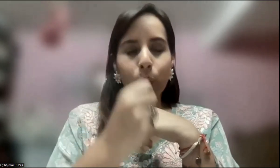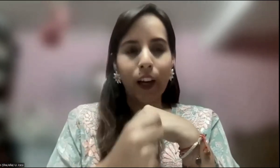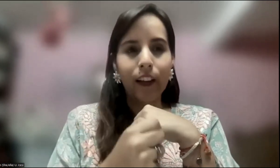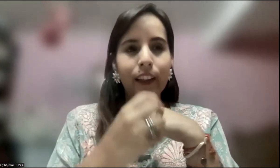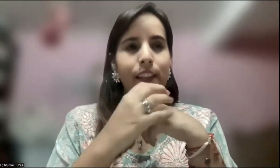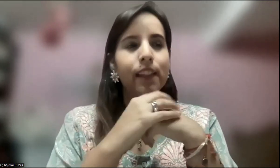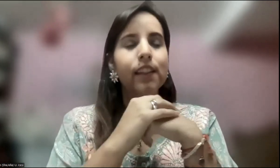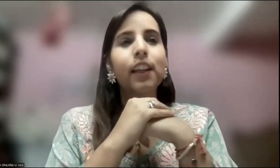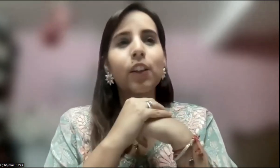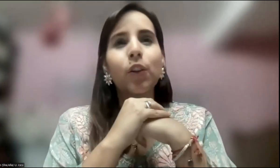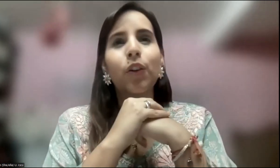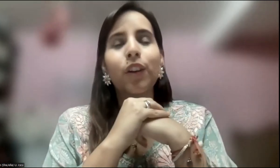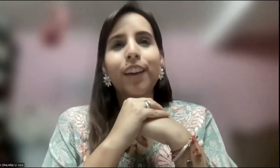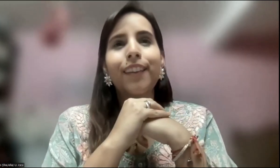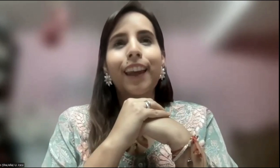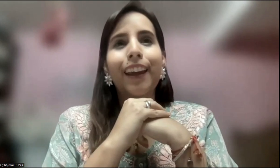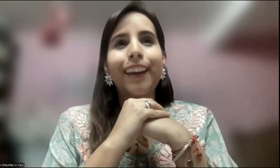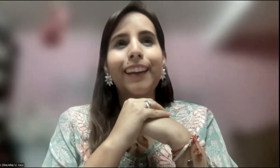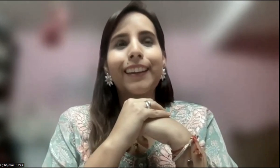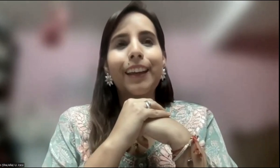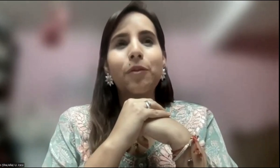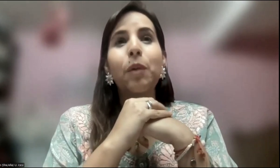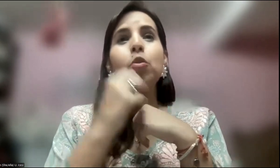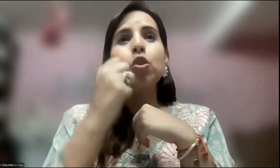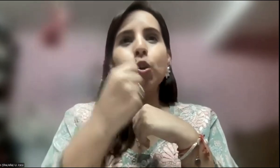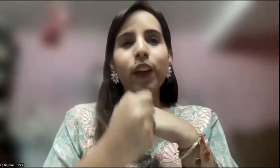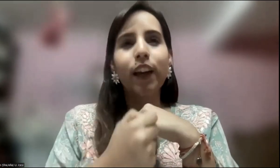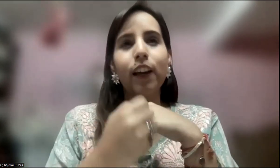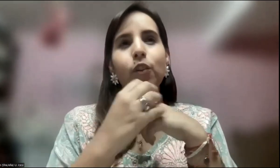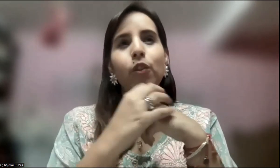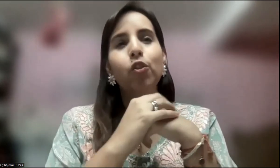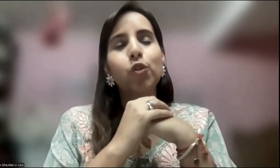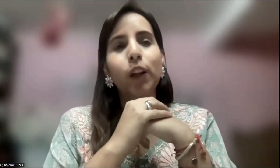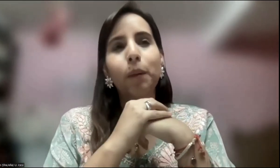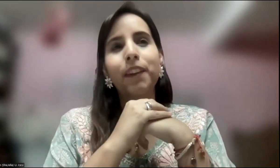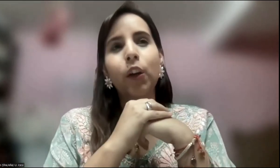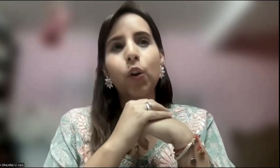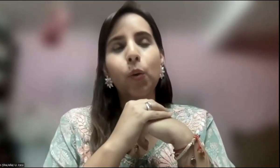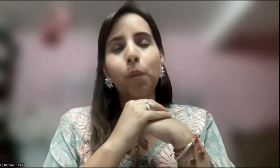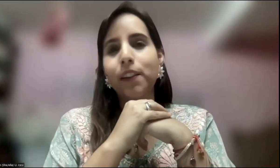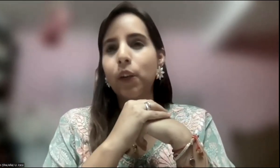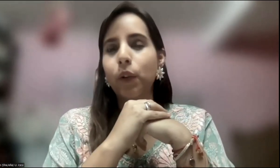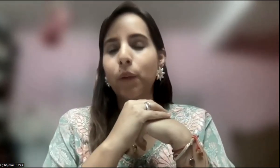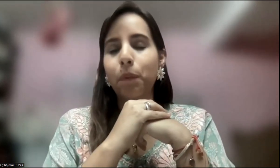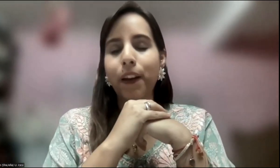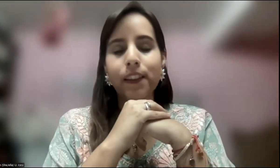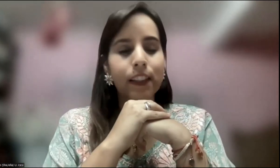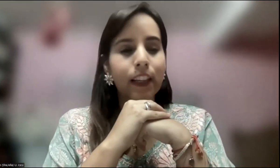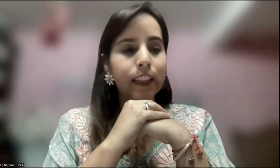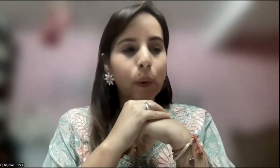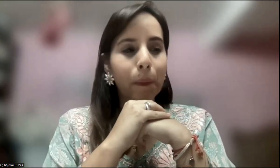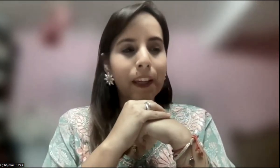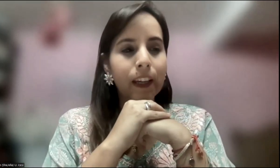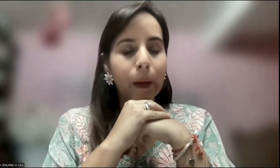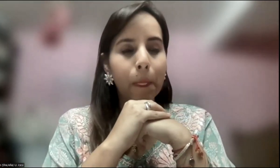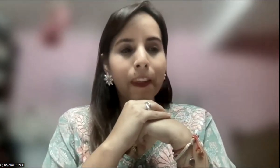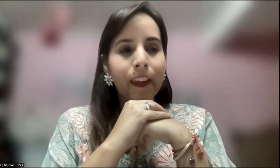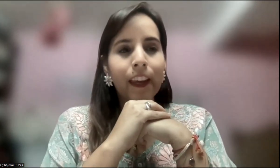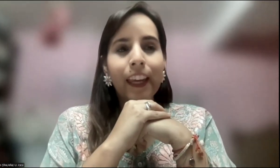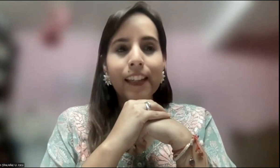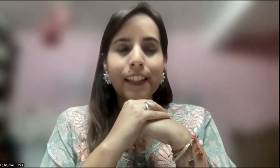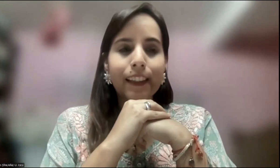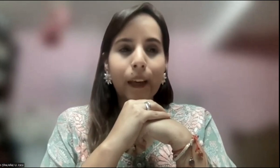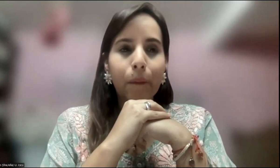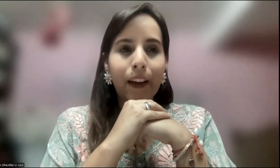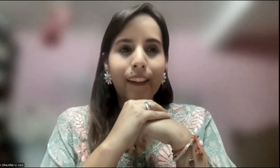coyuntural que está siendo de de de mucho diálogo no solamente en Colombia sino en países de latinoamérica